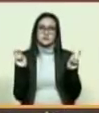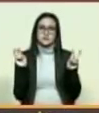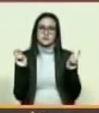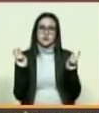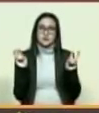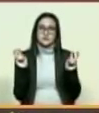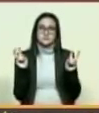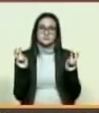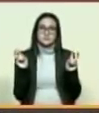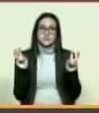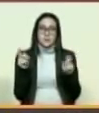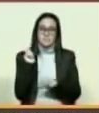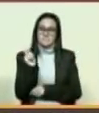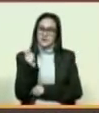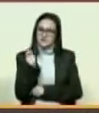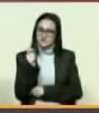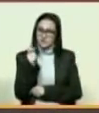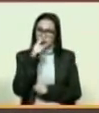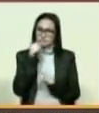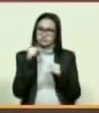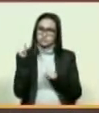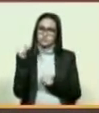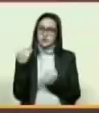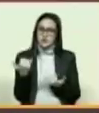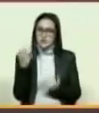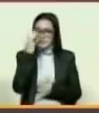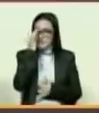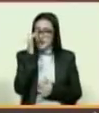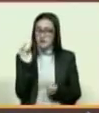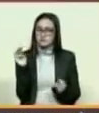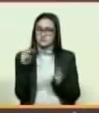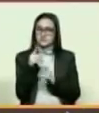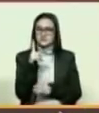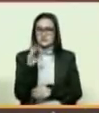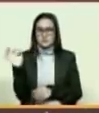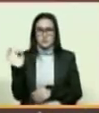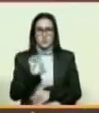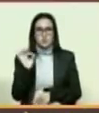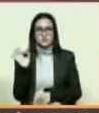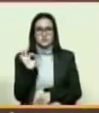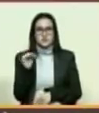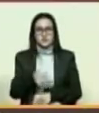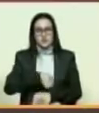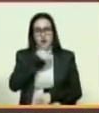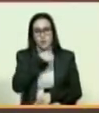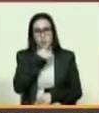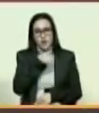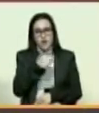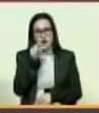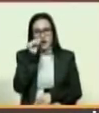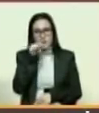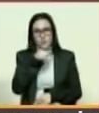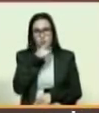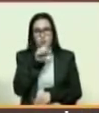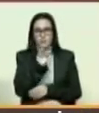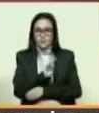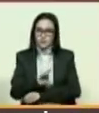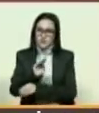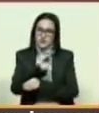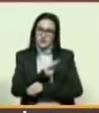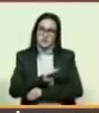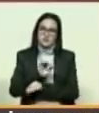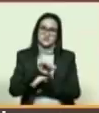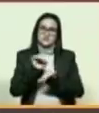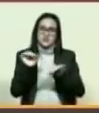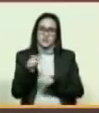de pensionadas y pensionados. Este mes de febrero llegaremos a 100% de nuestras abuelas y nuestros abuelos protegidos por el